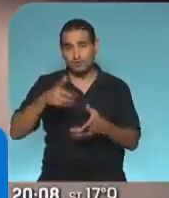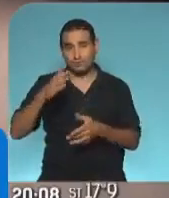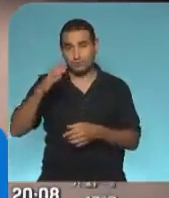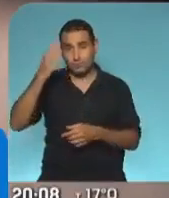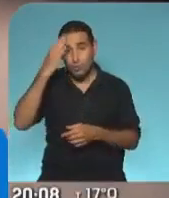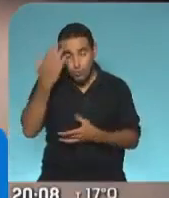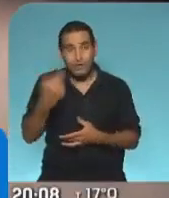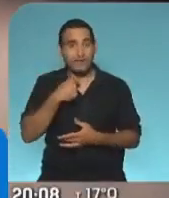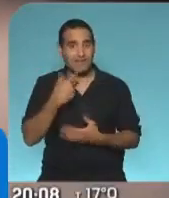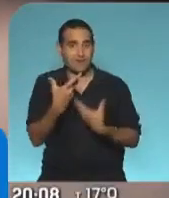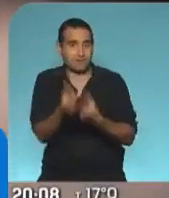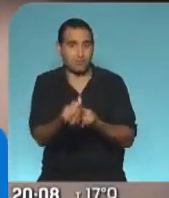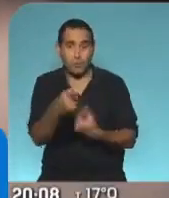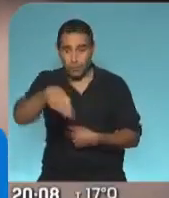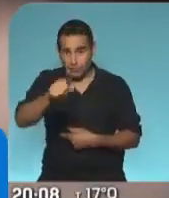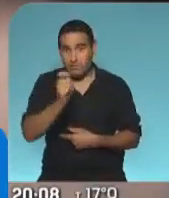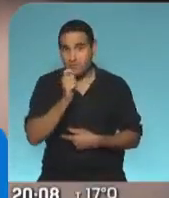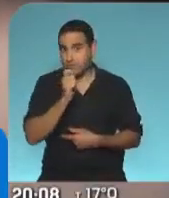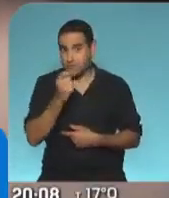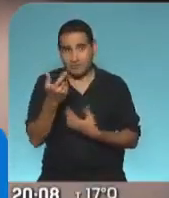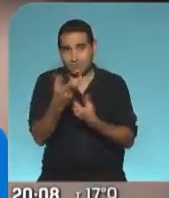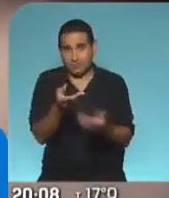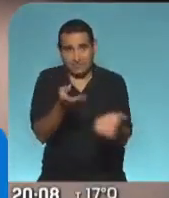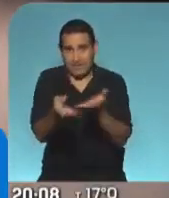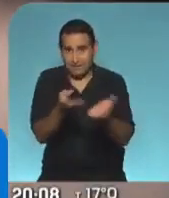quiere servir. Ustedes sirven, ustedes sí que sirven. Eso